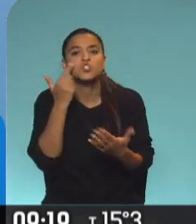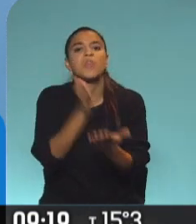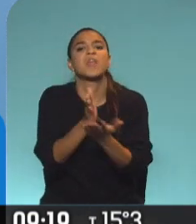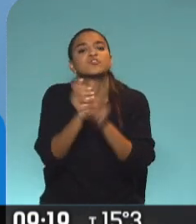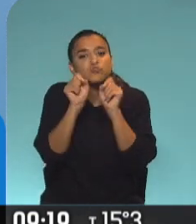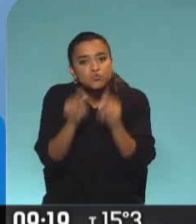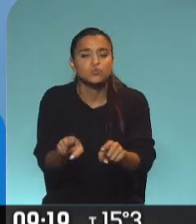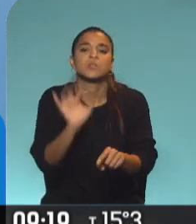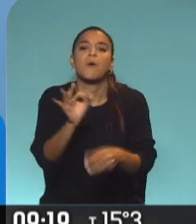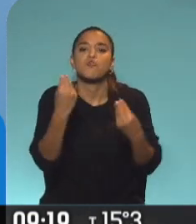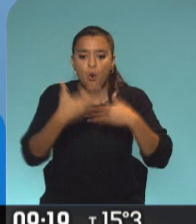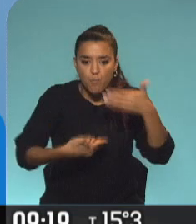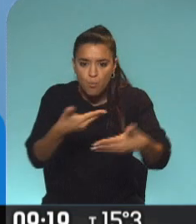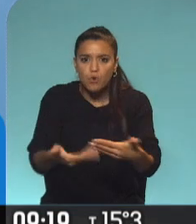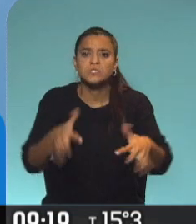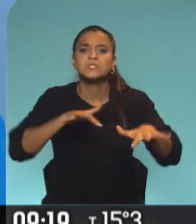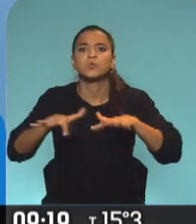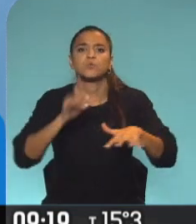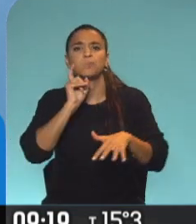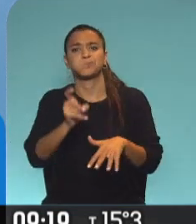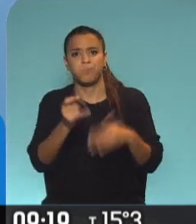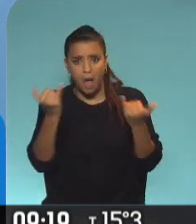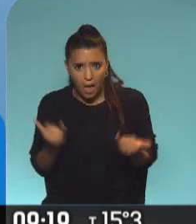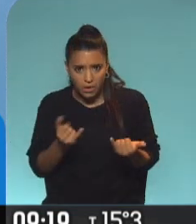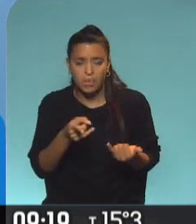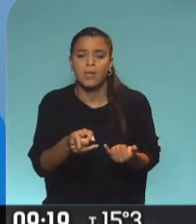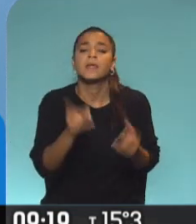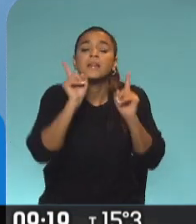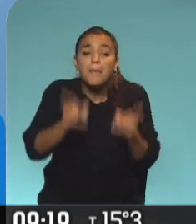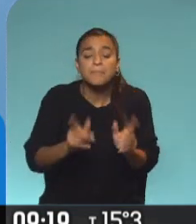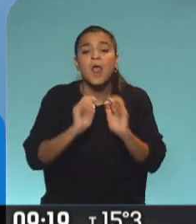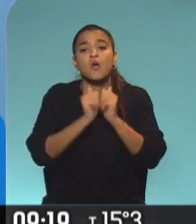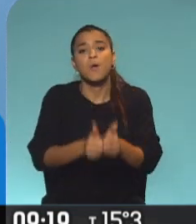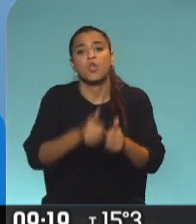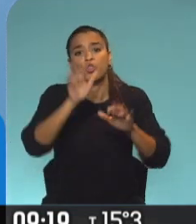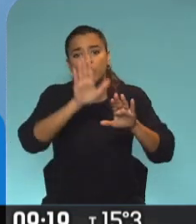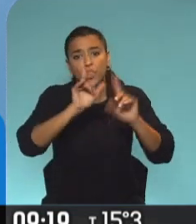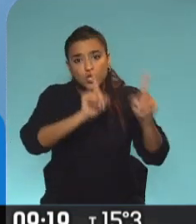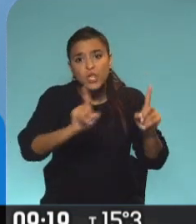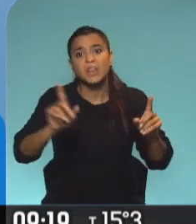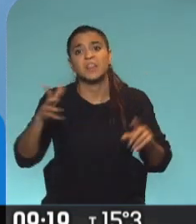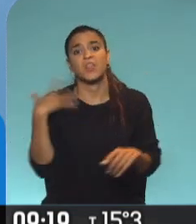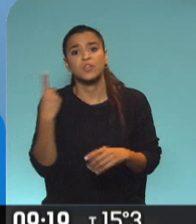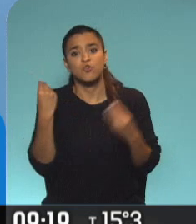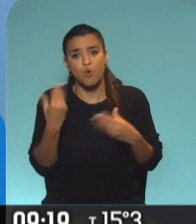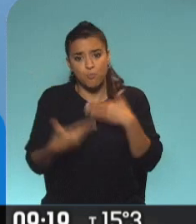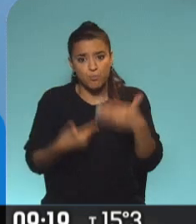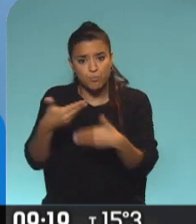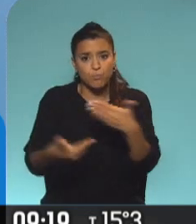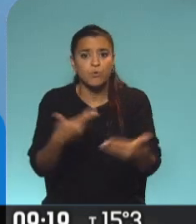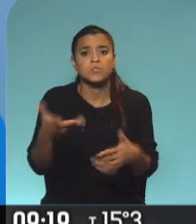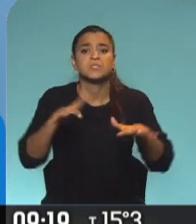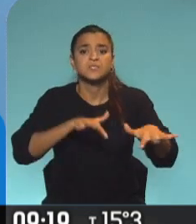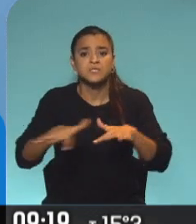derechos, saber cómo actuar frente a situaciones de vulneración y también acompañar a los docentes y directivos en cómo actuar en